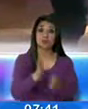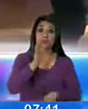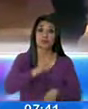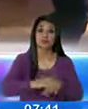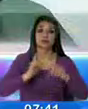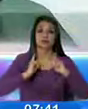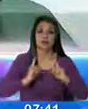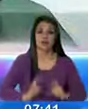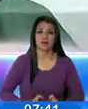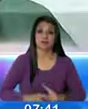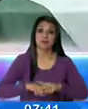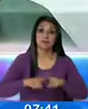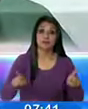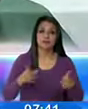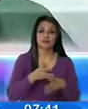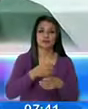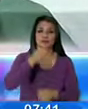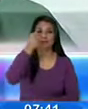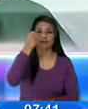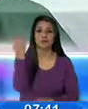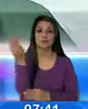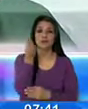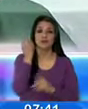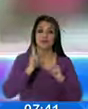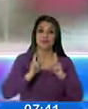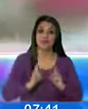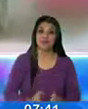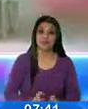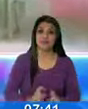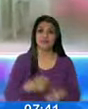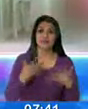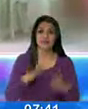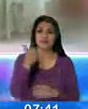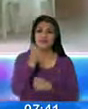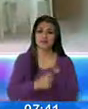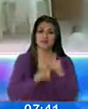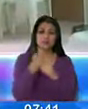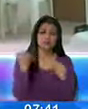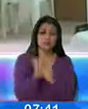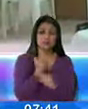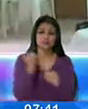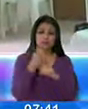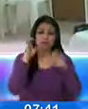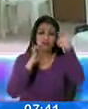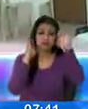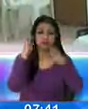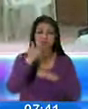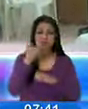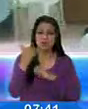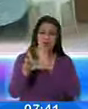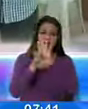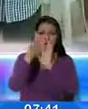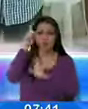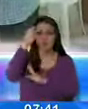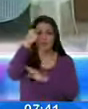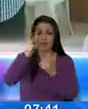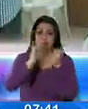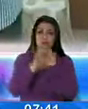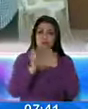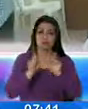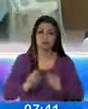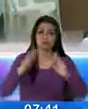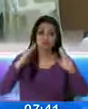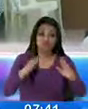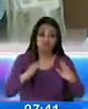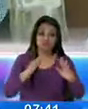patología. Por esta razón, la Fundación Jóvenes contra el Cáncer hace más de una década trabaja en estrategias que mejoren las políticas gubernamentales en pro del